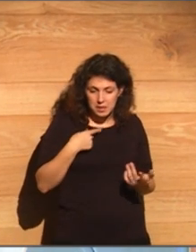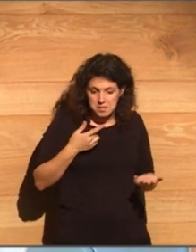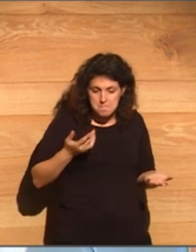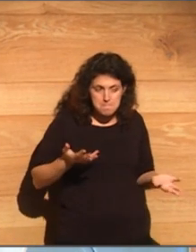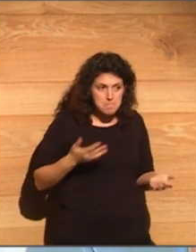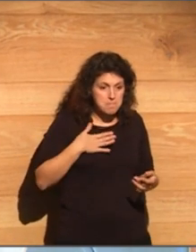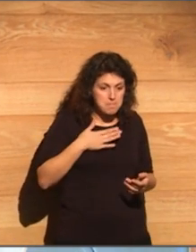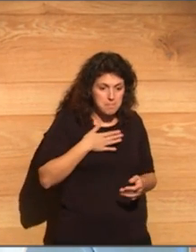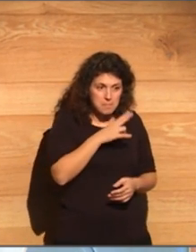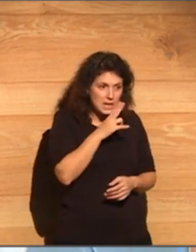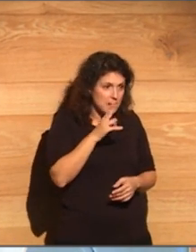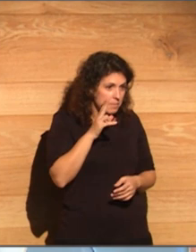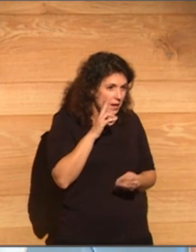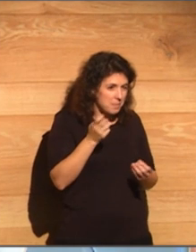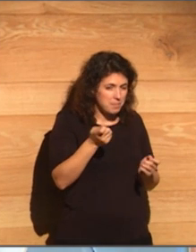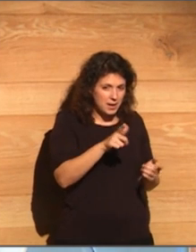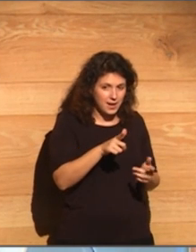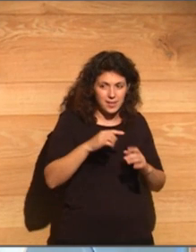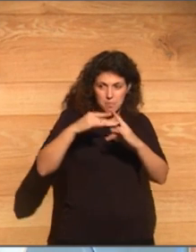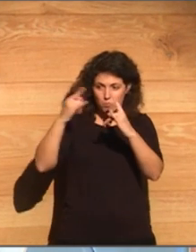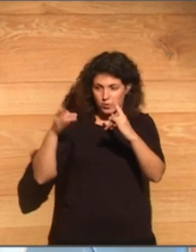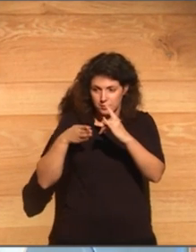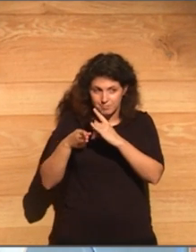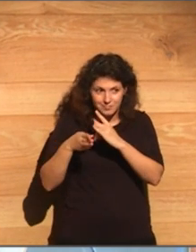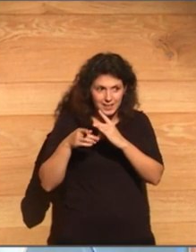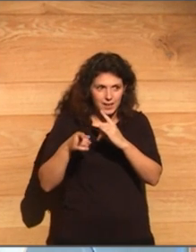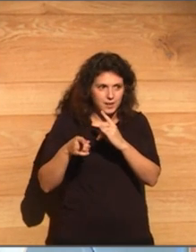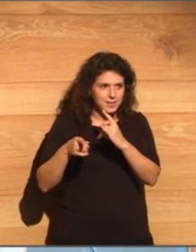pues mi madre parece que se hizo un puente de Madison con él.